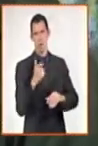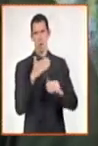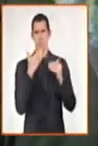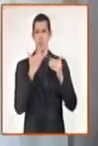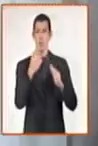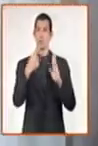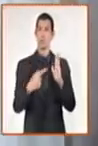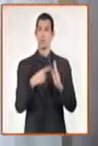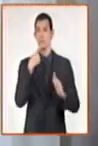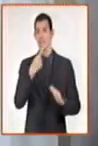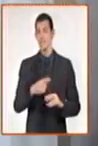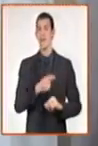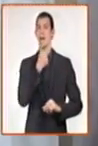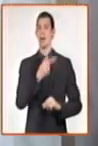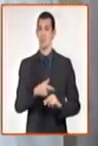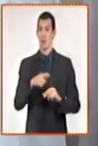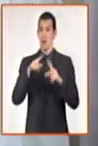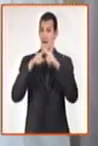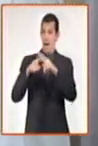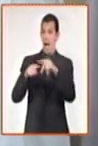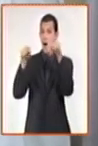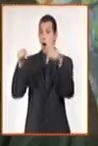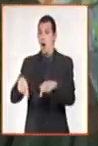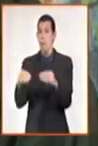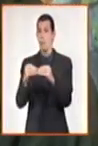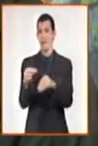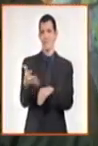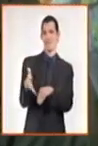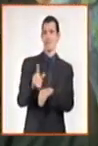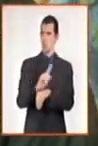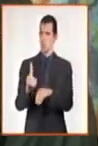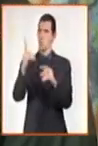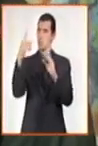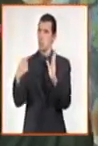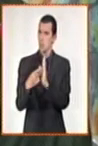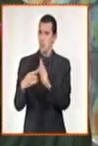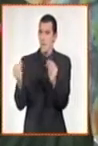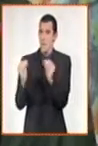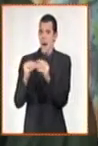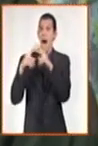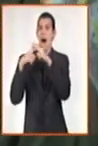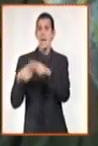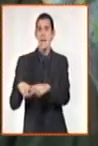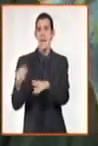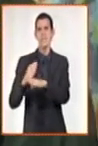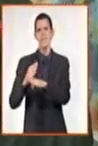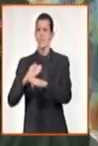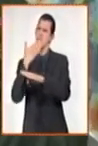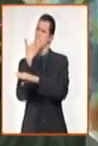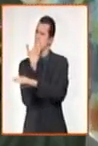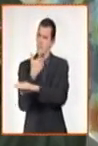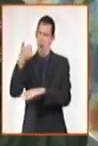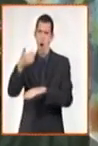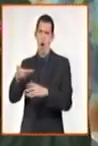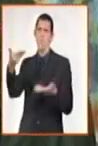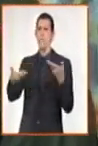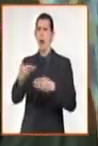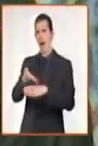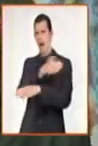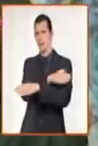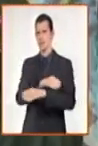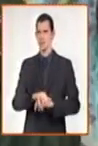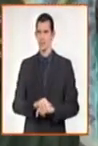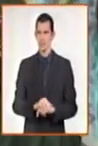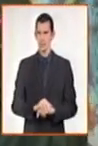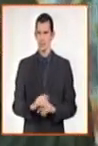recupere tenga mayor calidad y belleza que lo que antes existía. Y hacer bien las viviendas, hacerlas bonitas, que todo lo que vayamos a